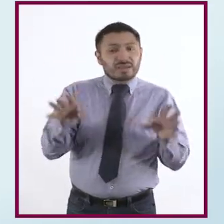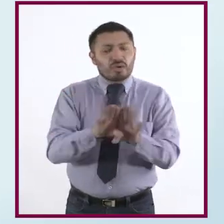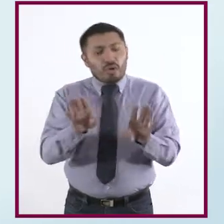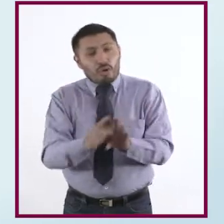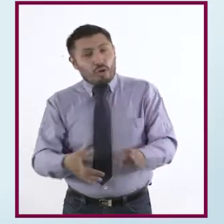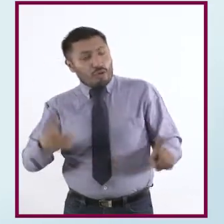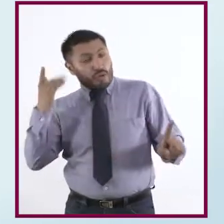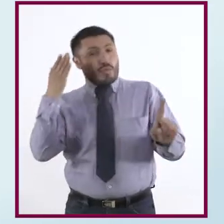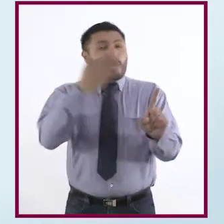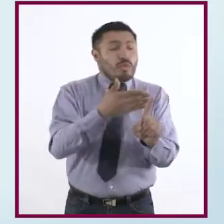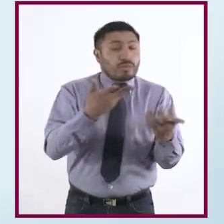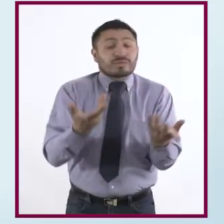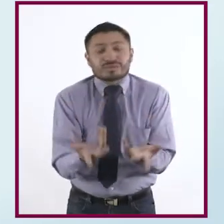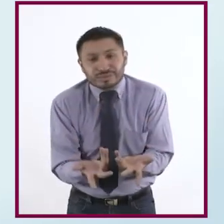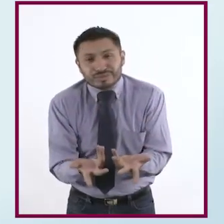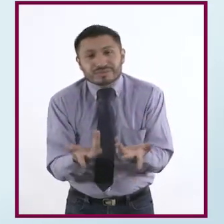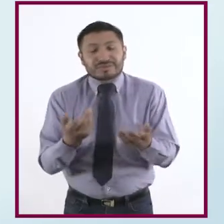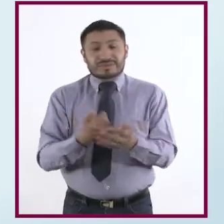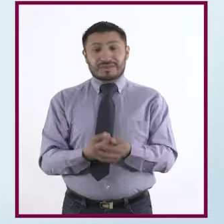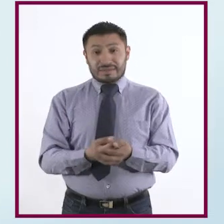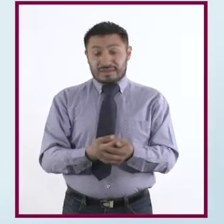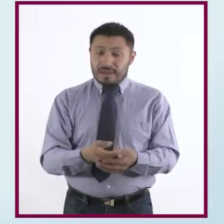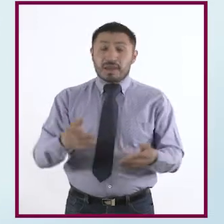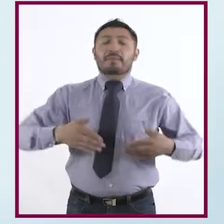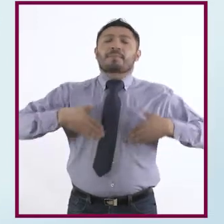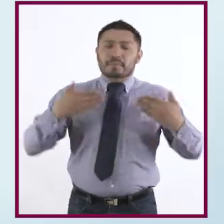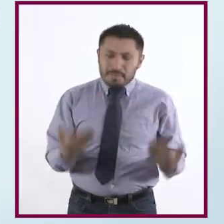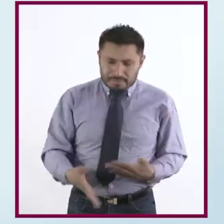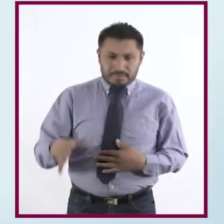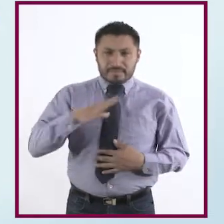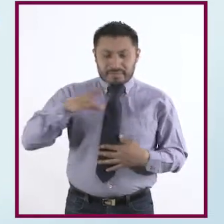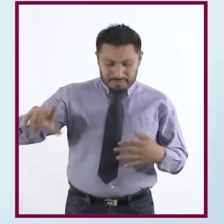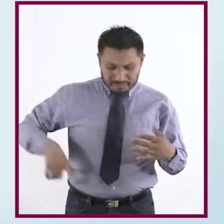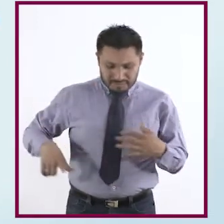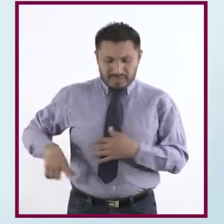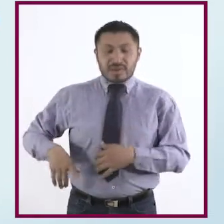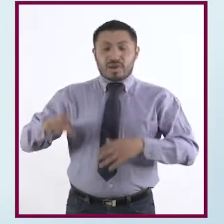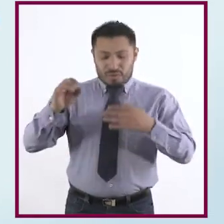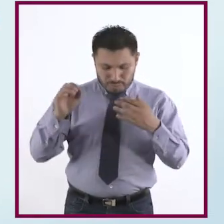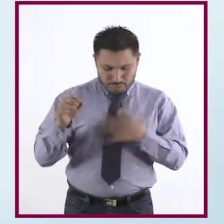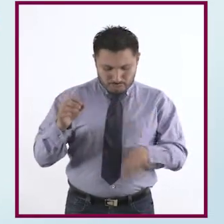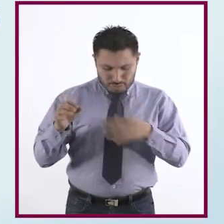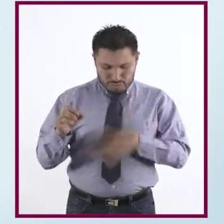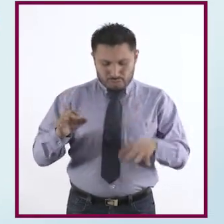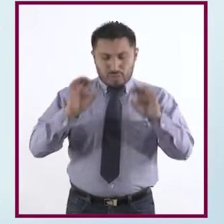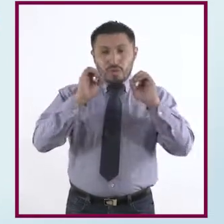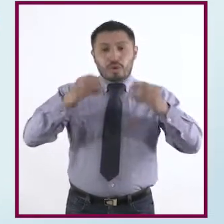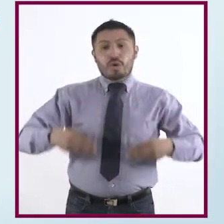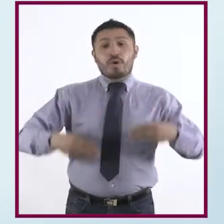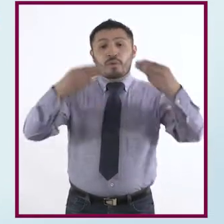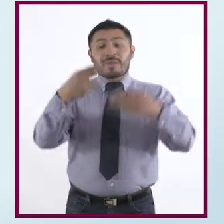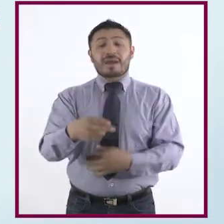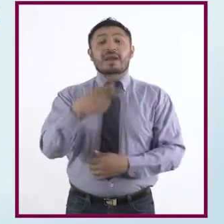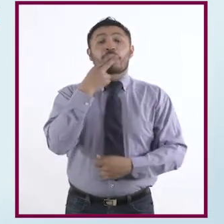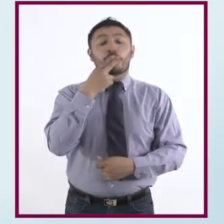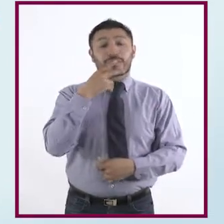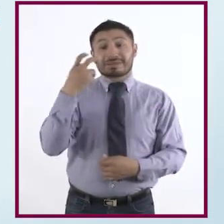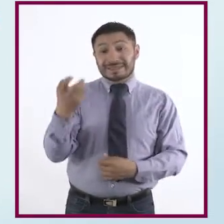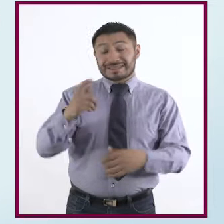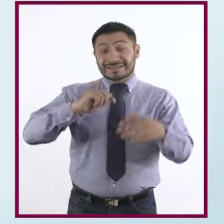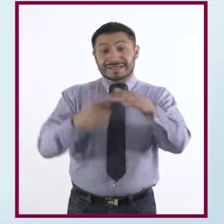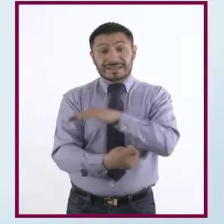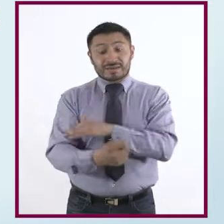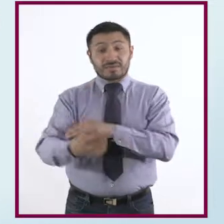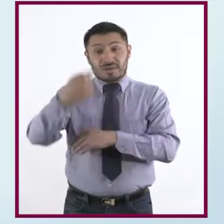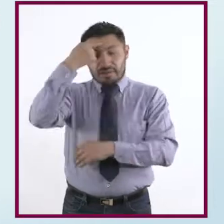y criterios deben guiarlas? ¿Podemos confiar en que los gobiernos o el libre mercado usarían estas tecnologías para el bien